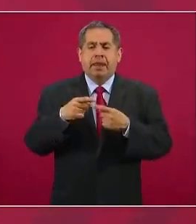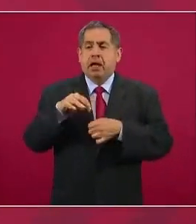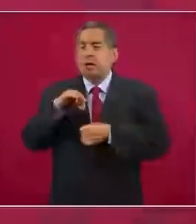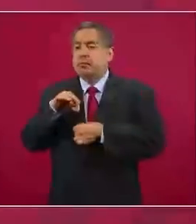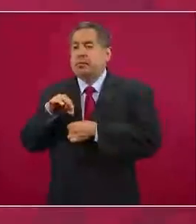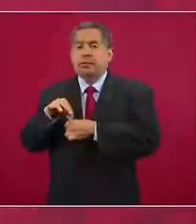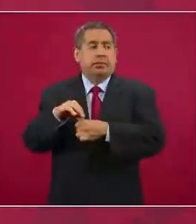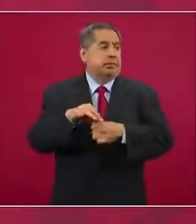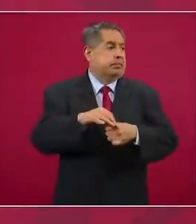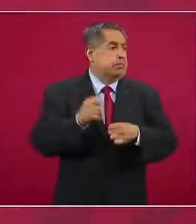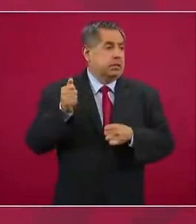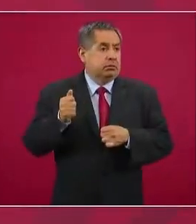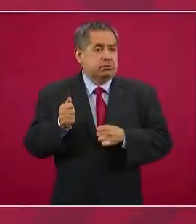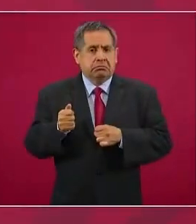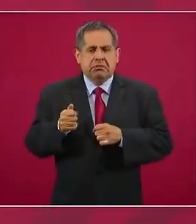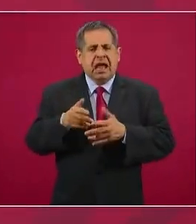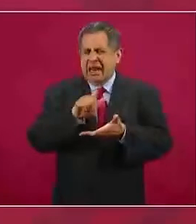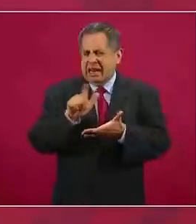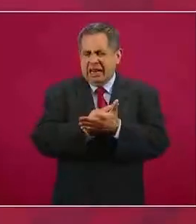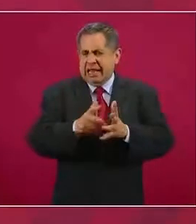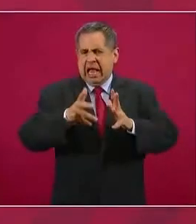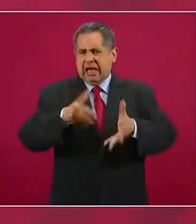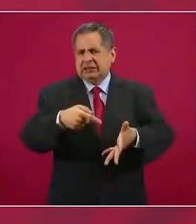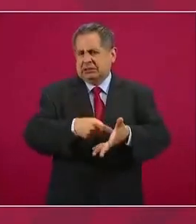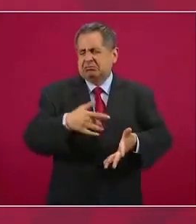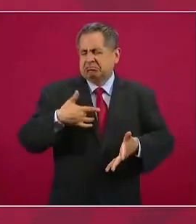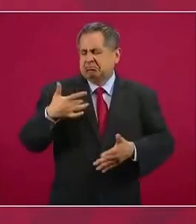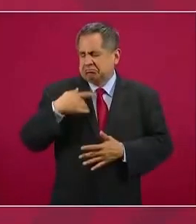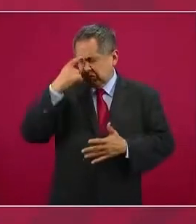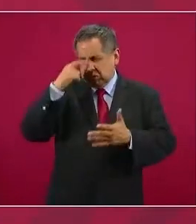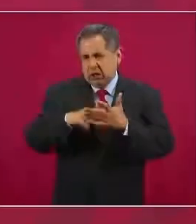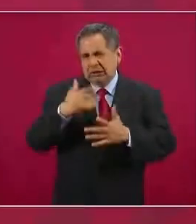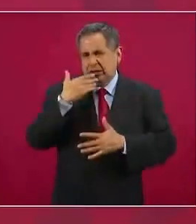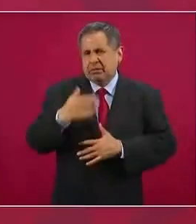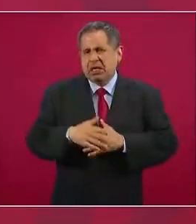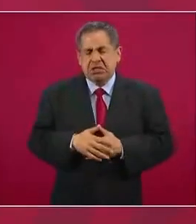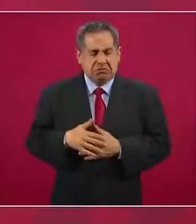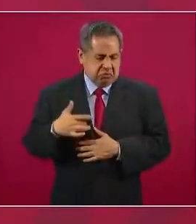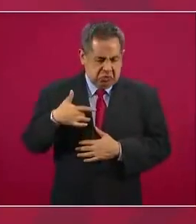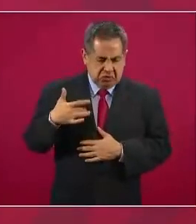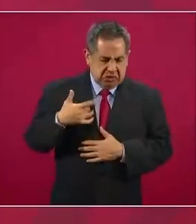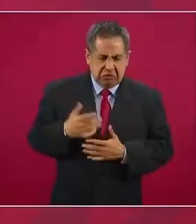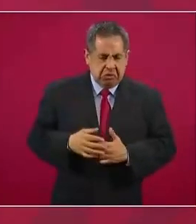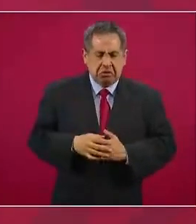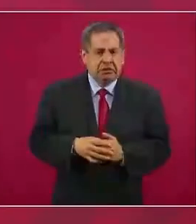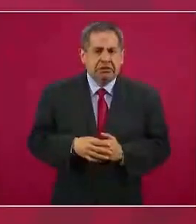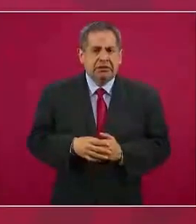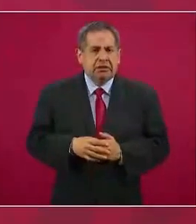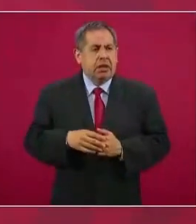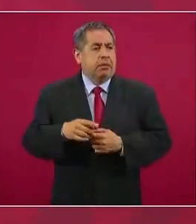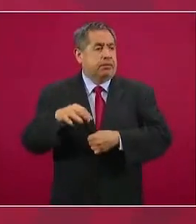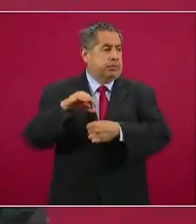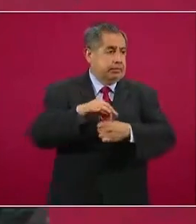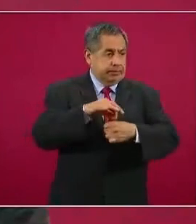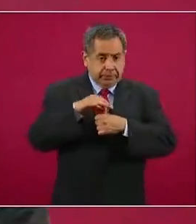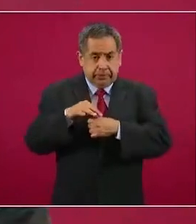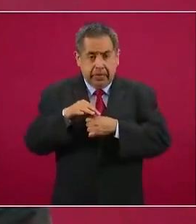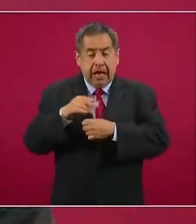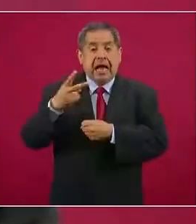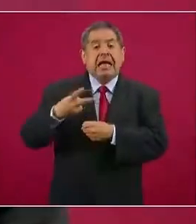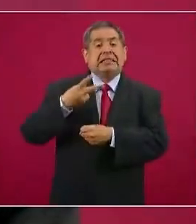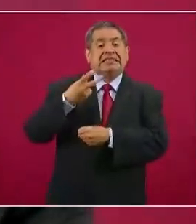está establecido. No me parece lo de la